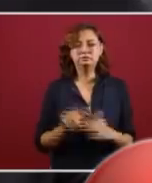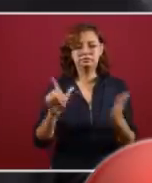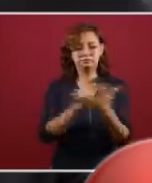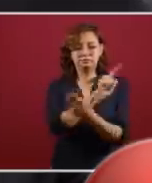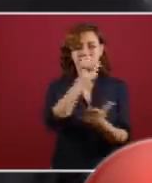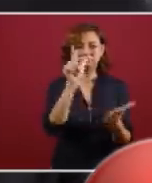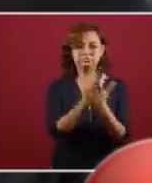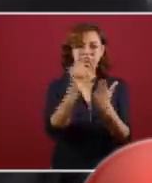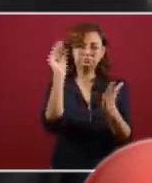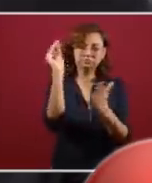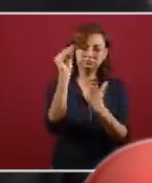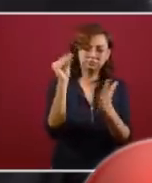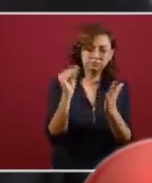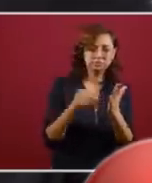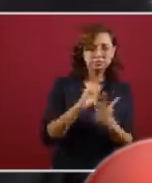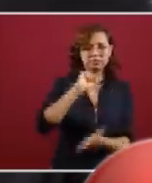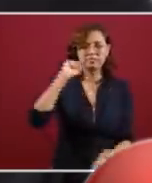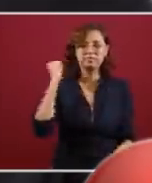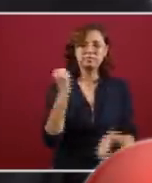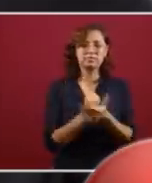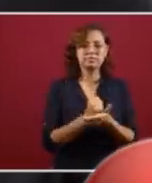aprobar las leyes,